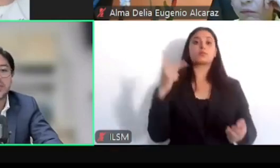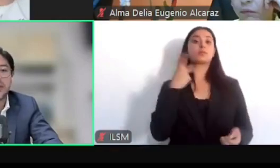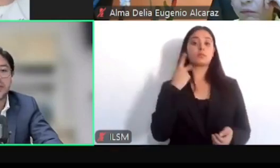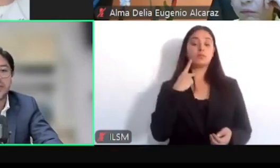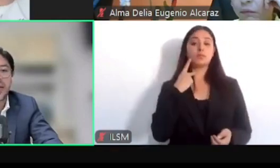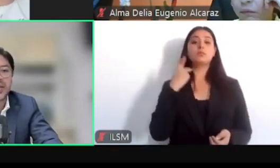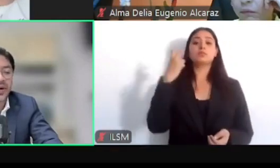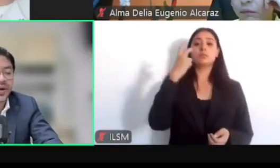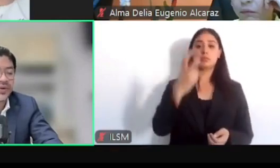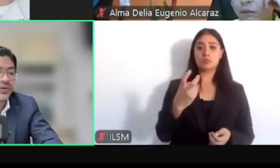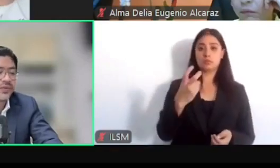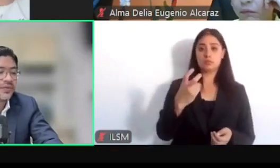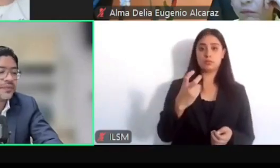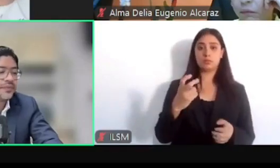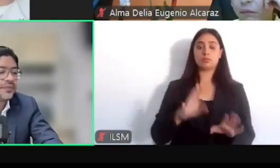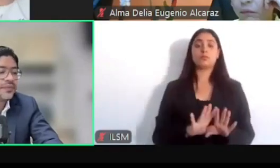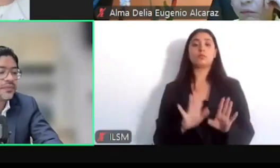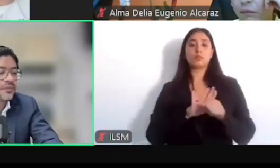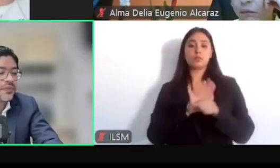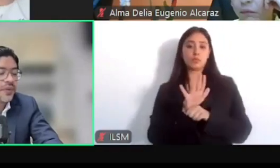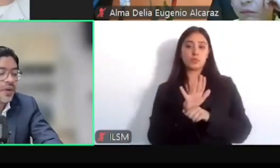los estrados electrónicos